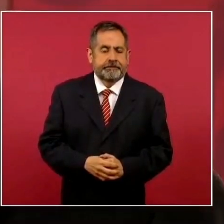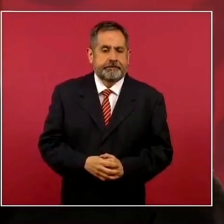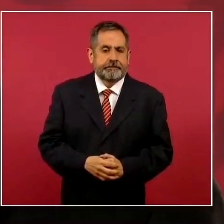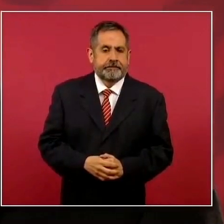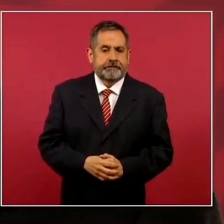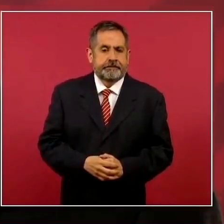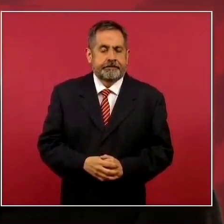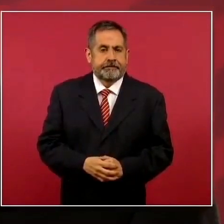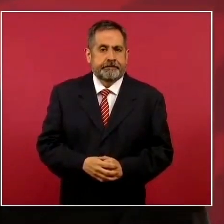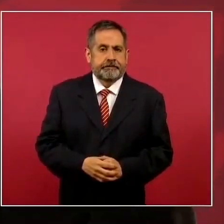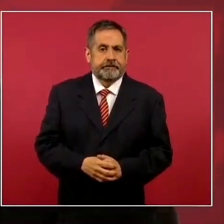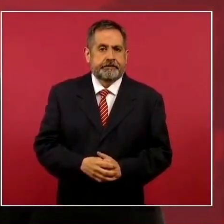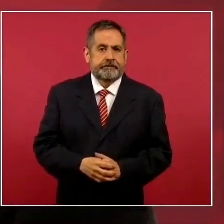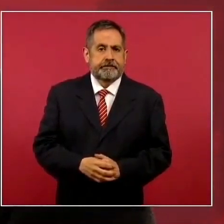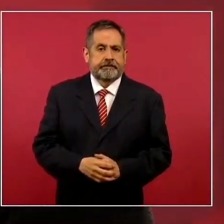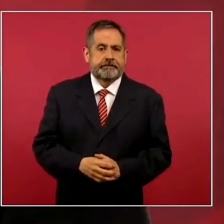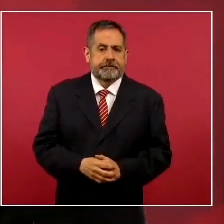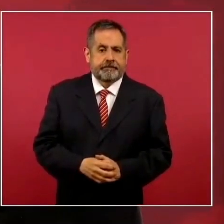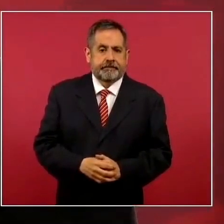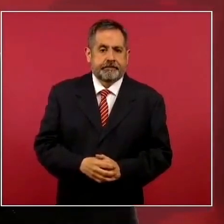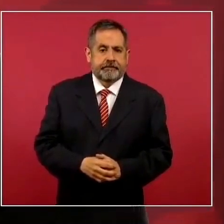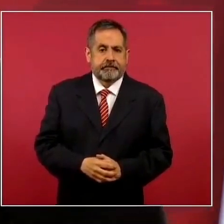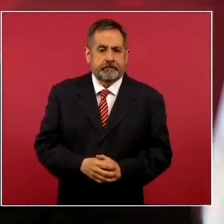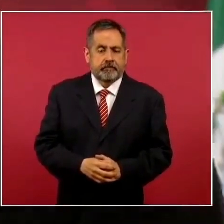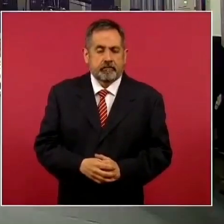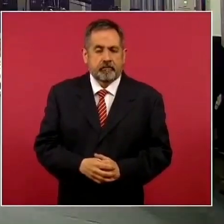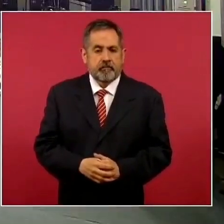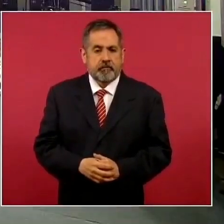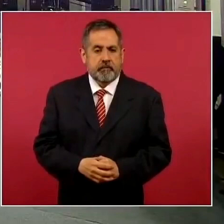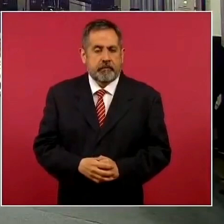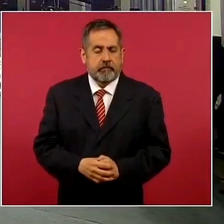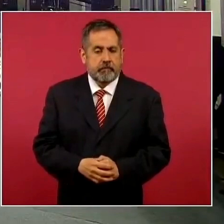No se debe confiar